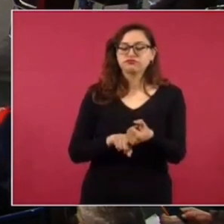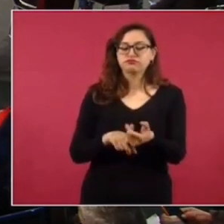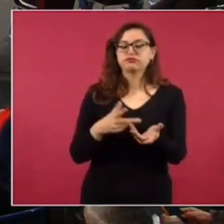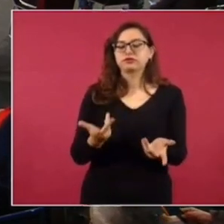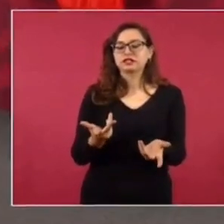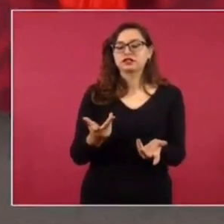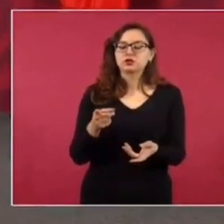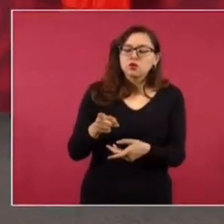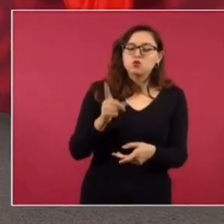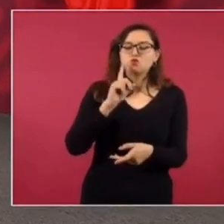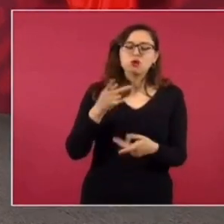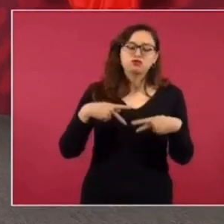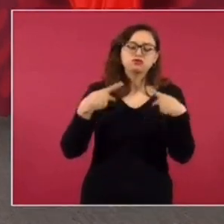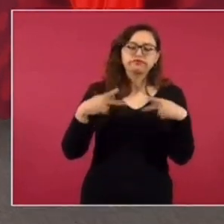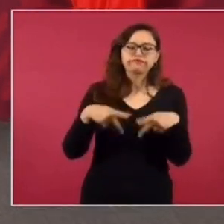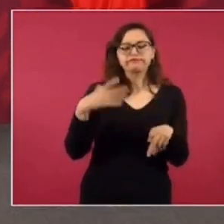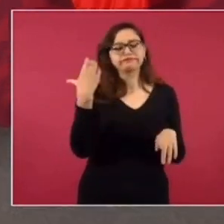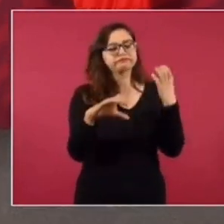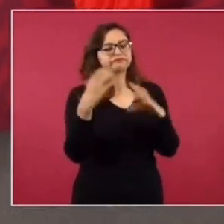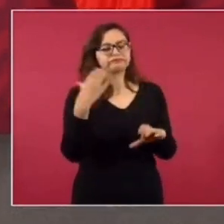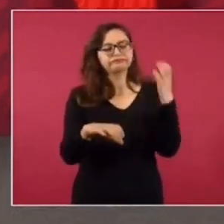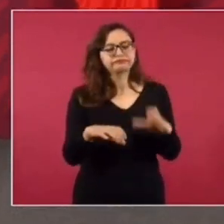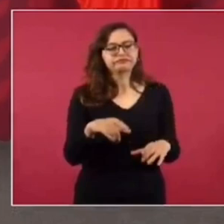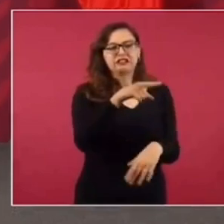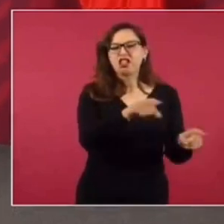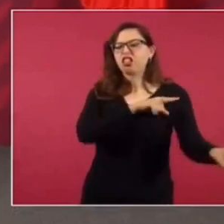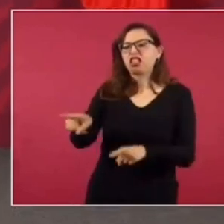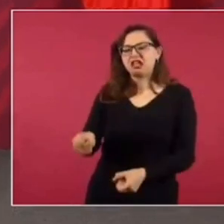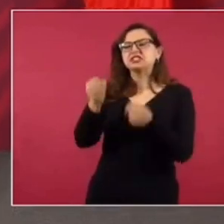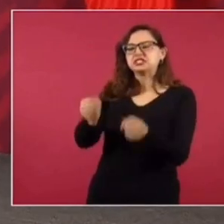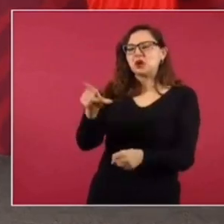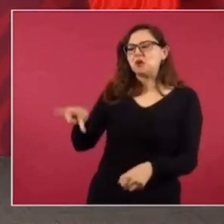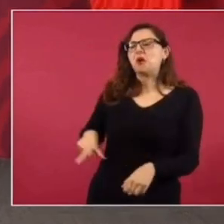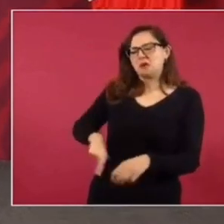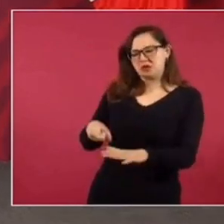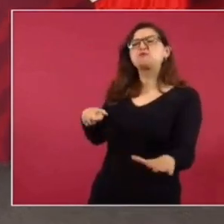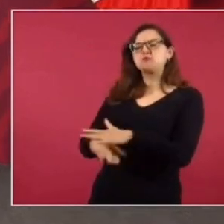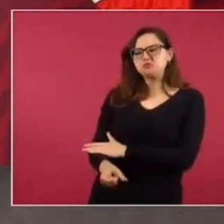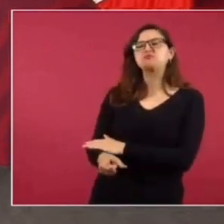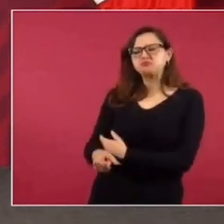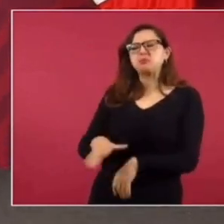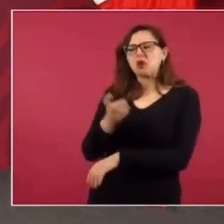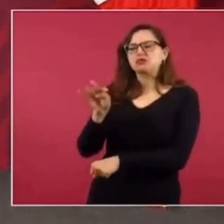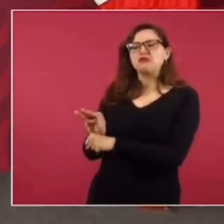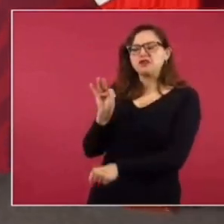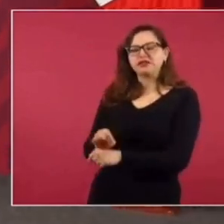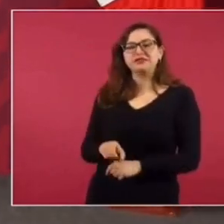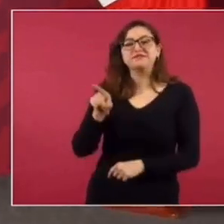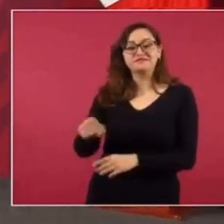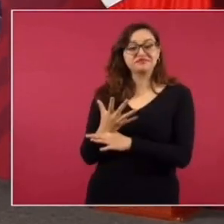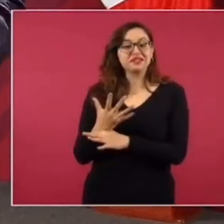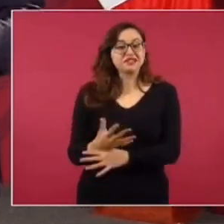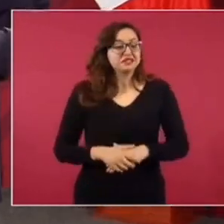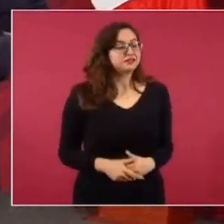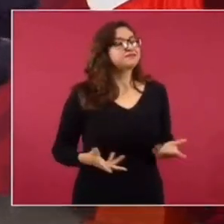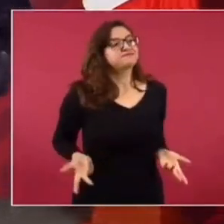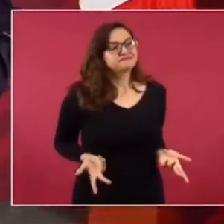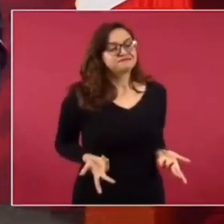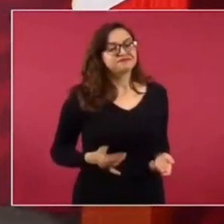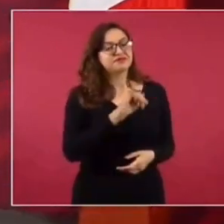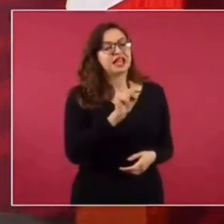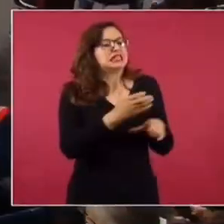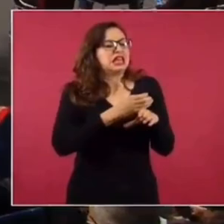de nosotros Entonces dice el de la plataforma ya Jesús este informa que ni siquiera nos das